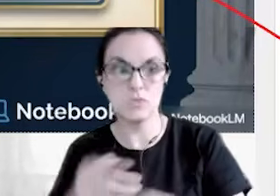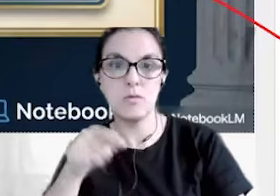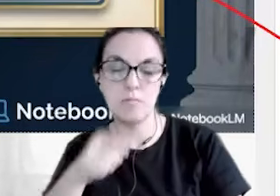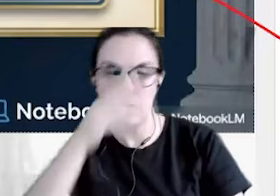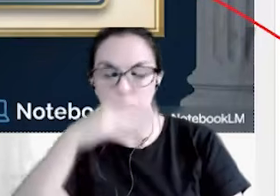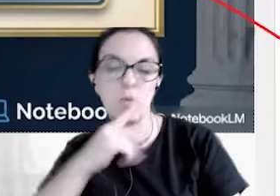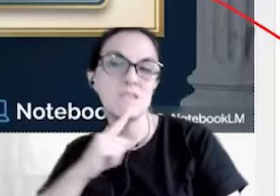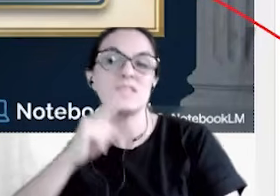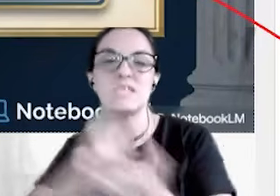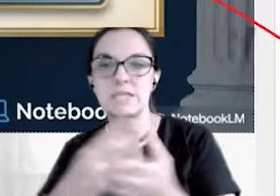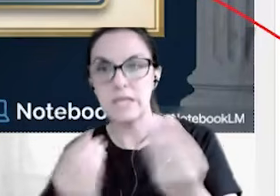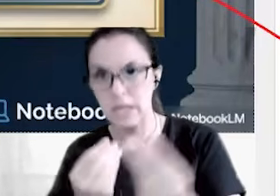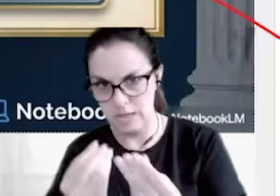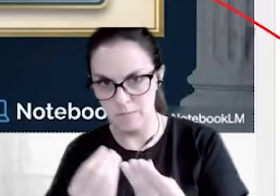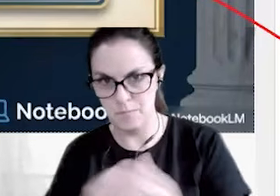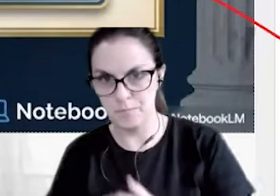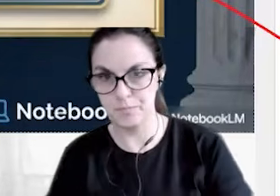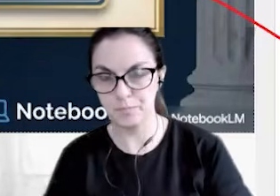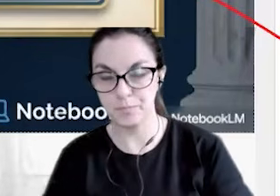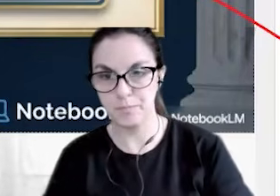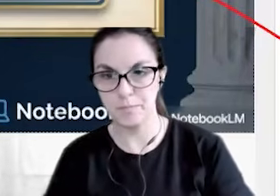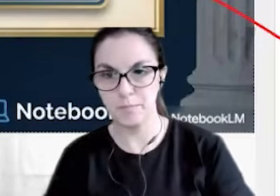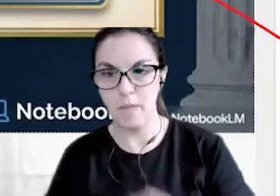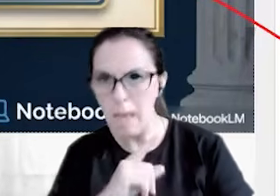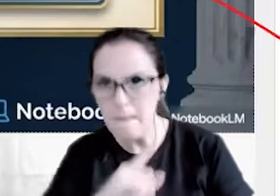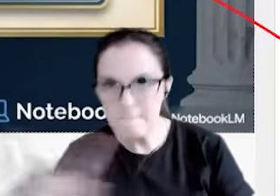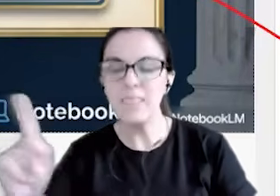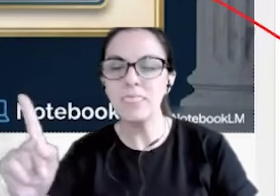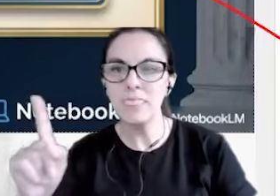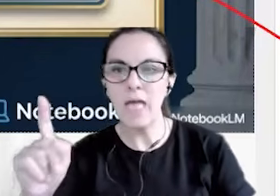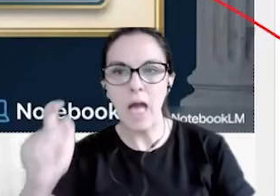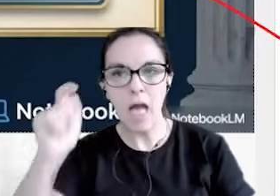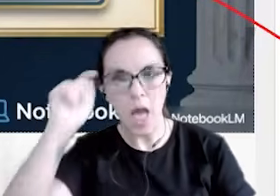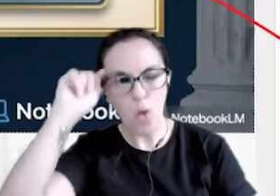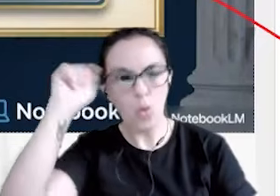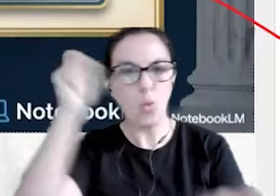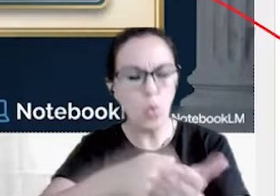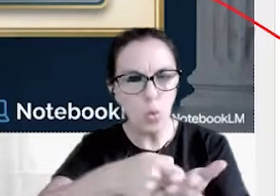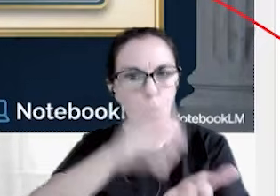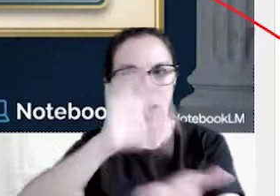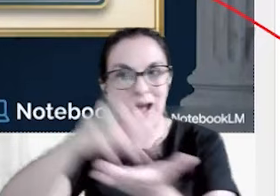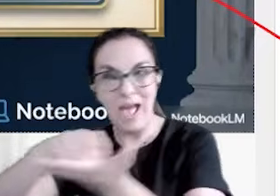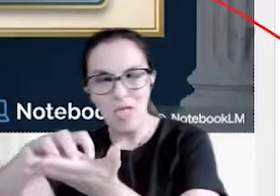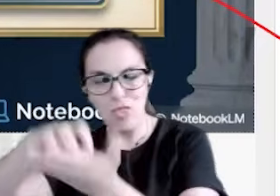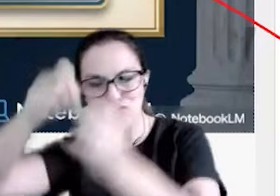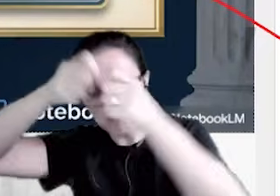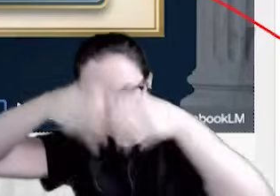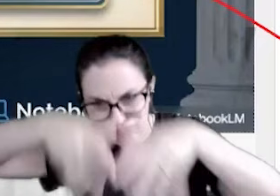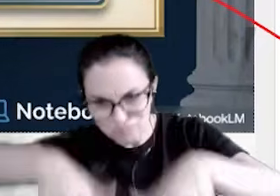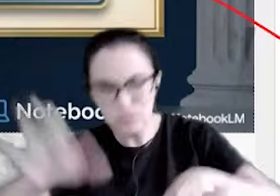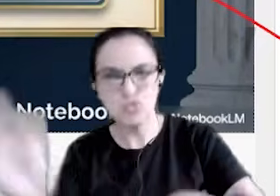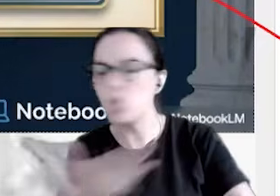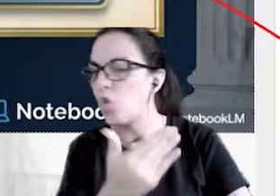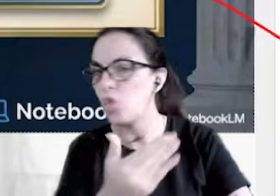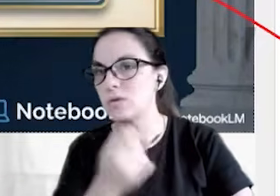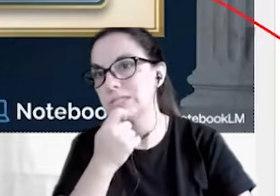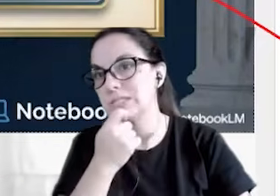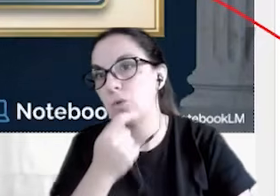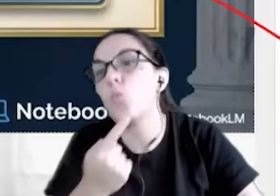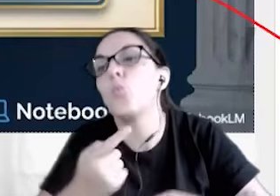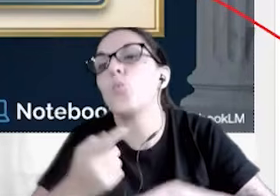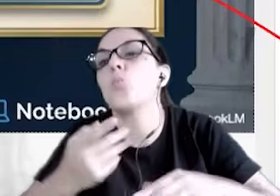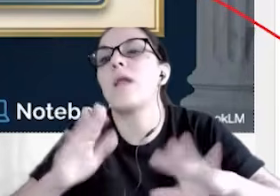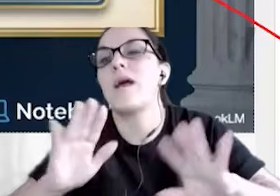al resto de los juzgados, es decir, de ahí para abajo, que si alguna vez se van a